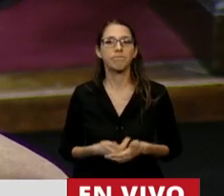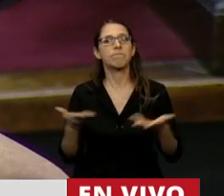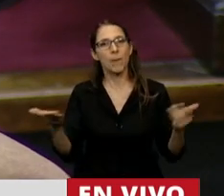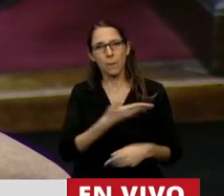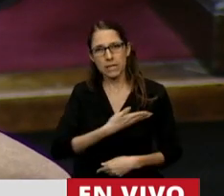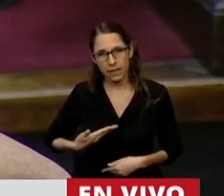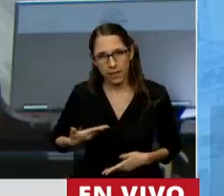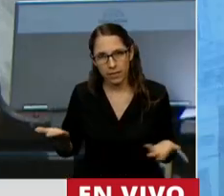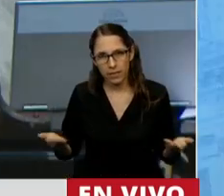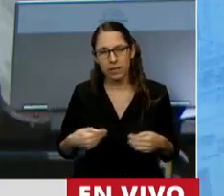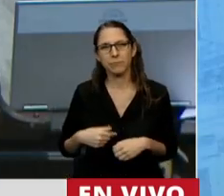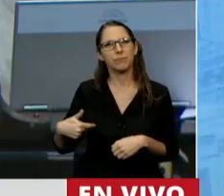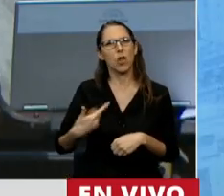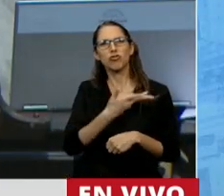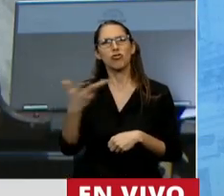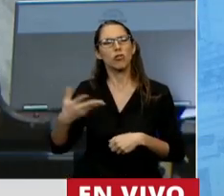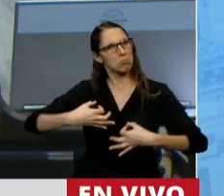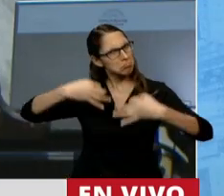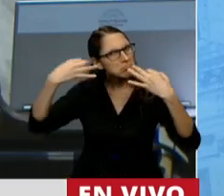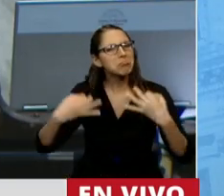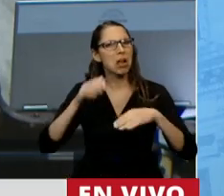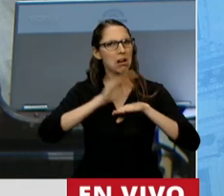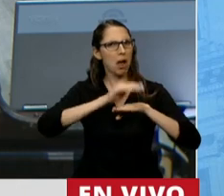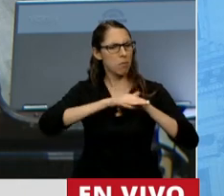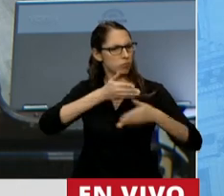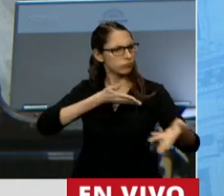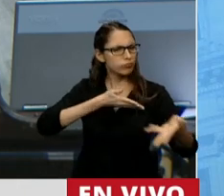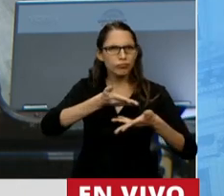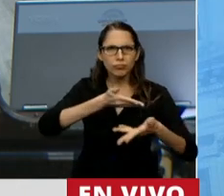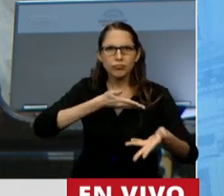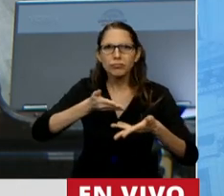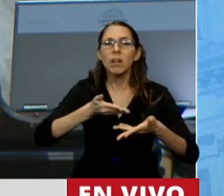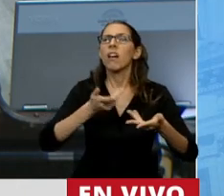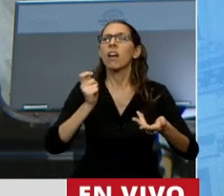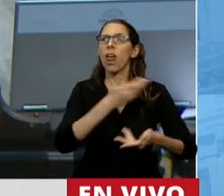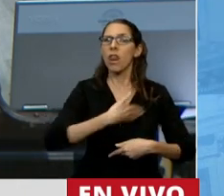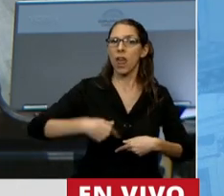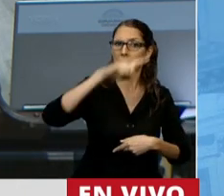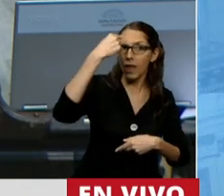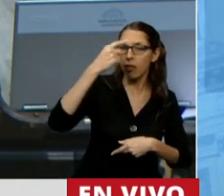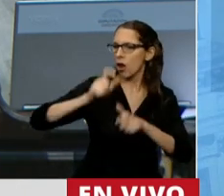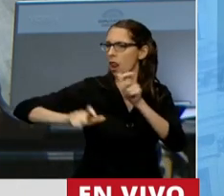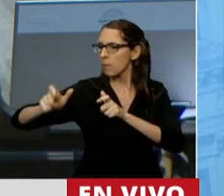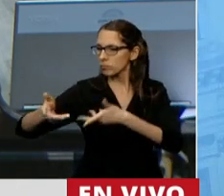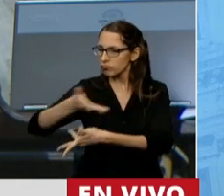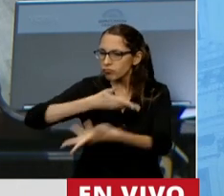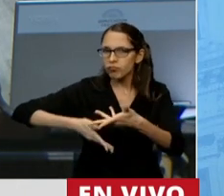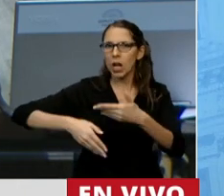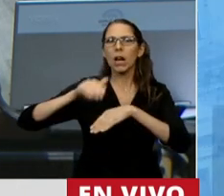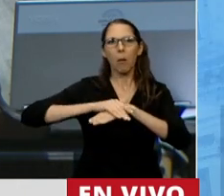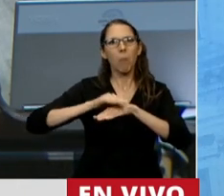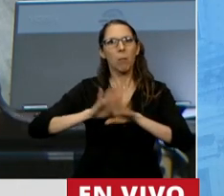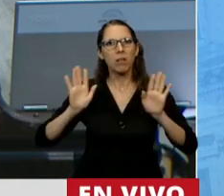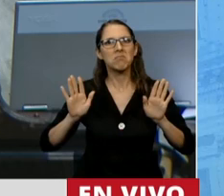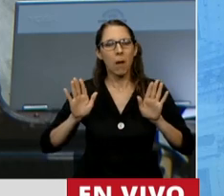una sociedad madura con las responsabilidades compartidas entre el Estado y los ciudadanos, pero nunca va